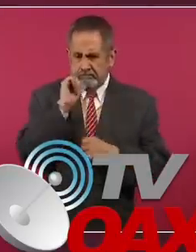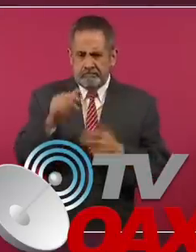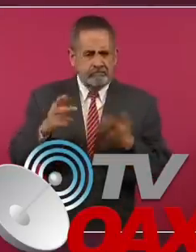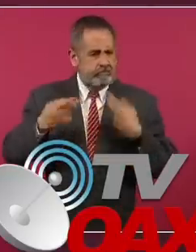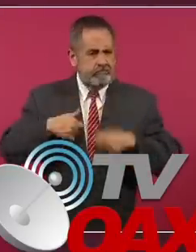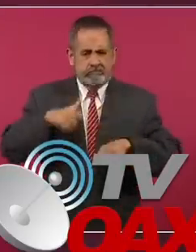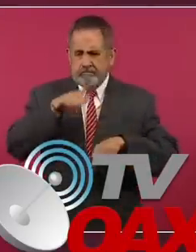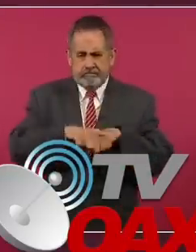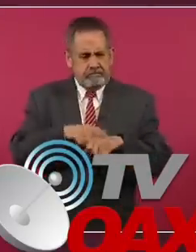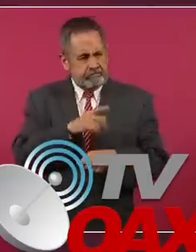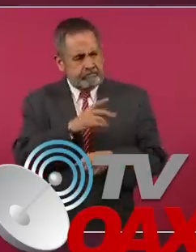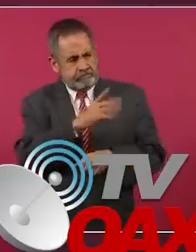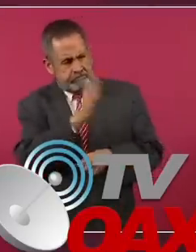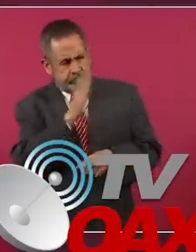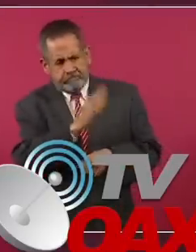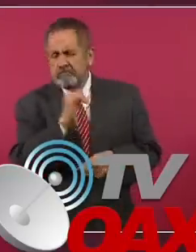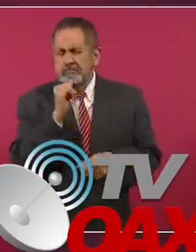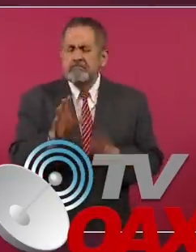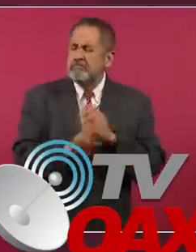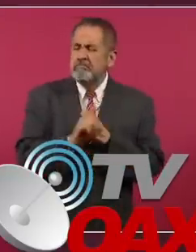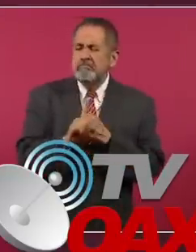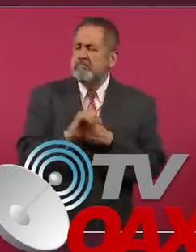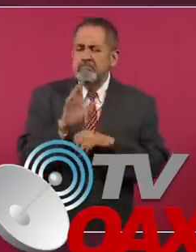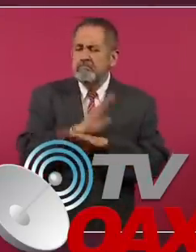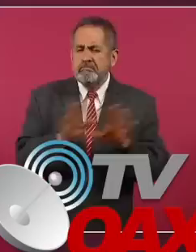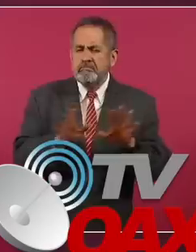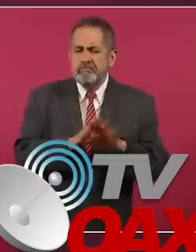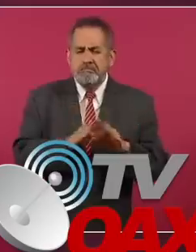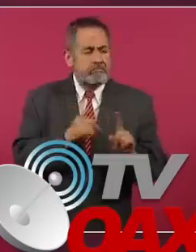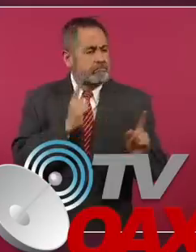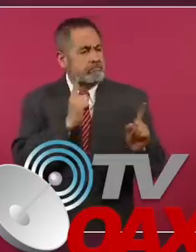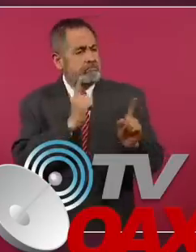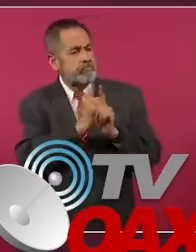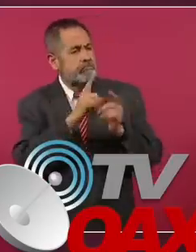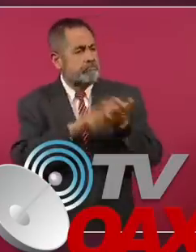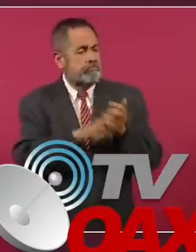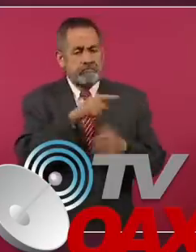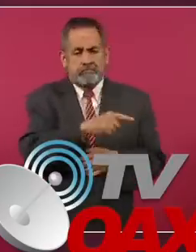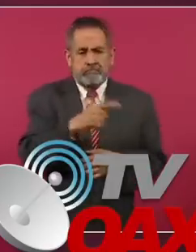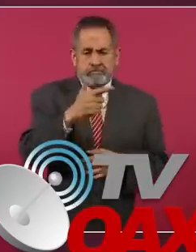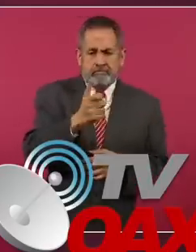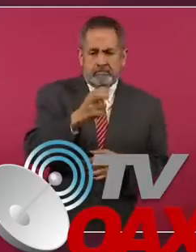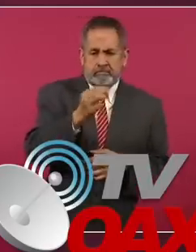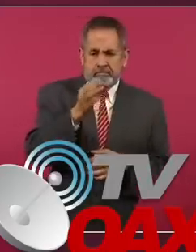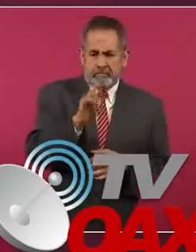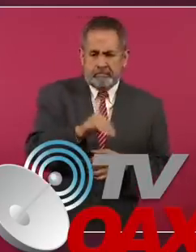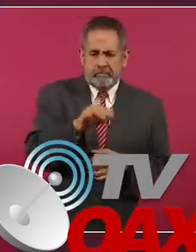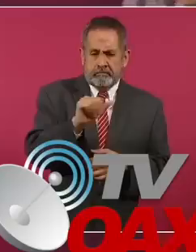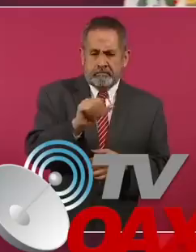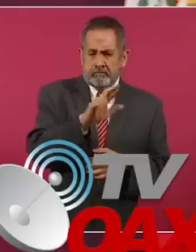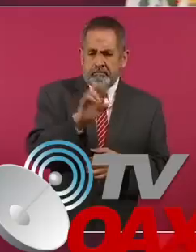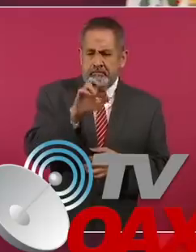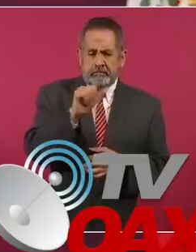personal, no es un pleito con Germán Larrea, no.